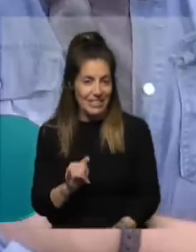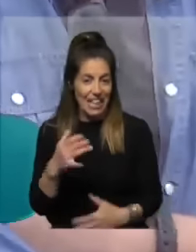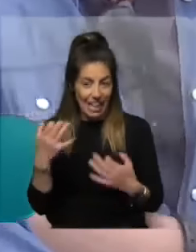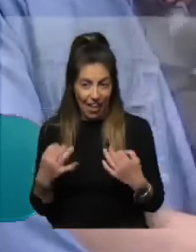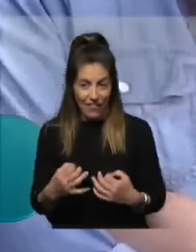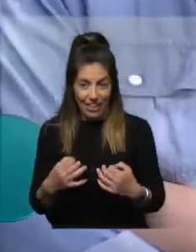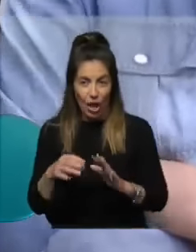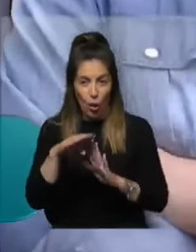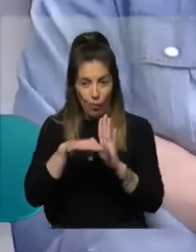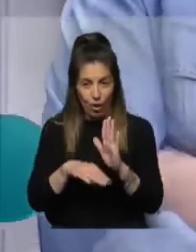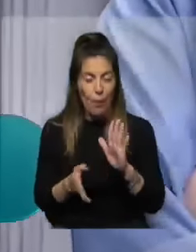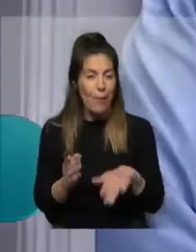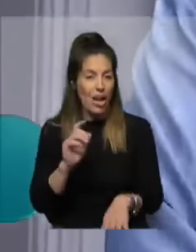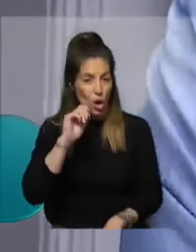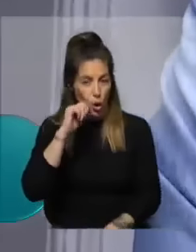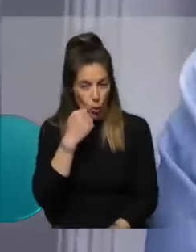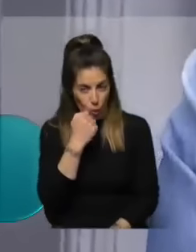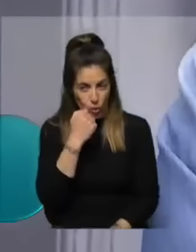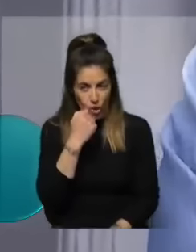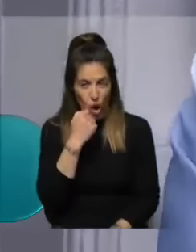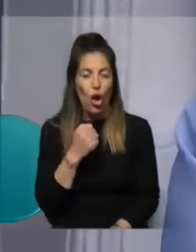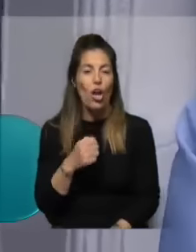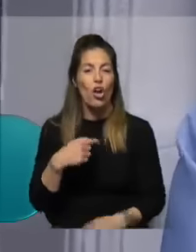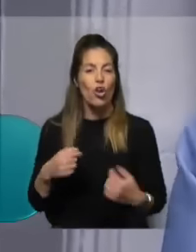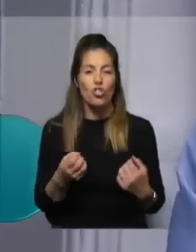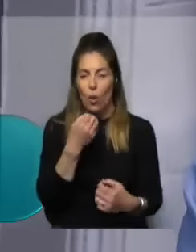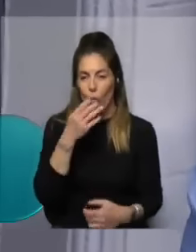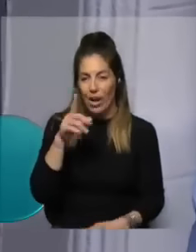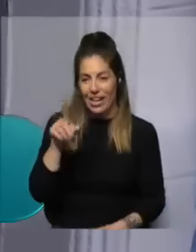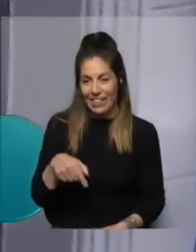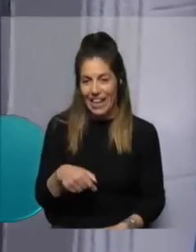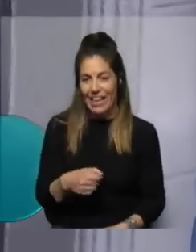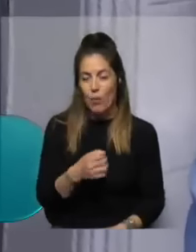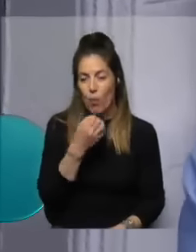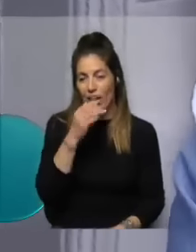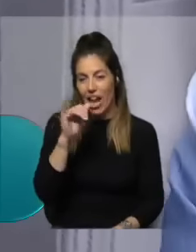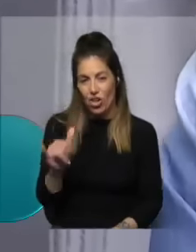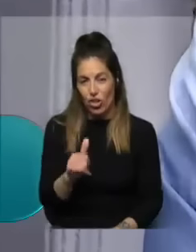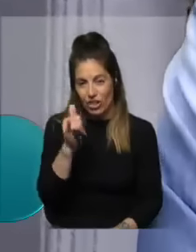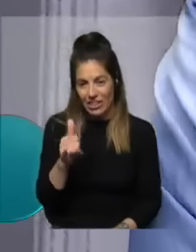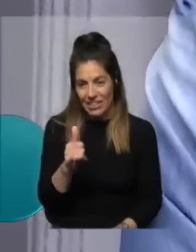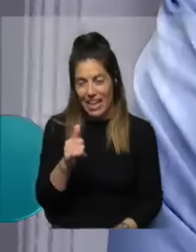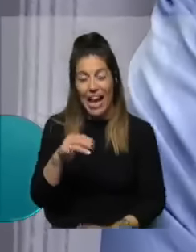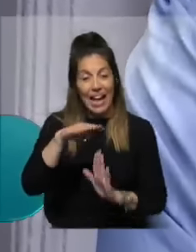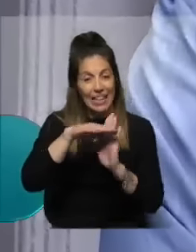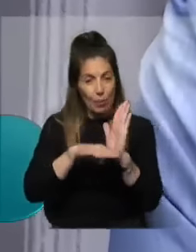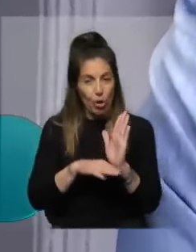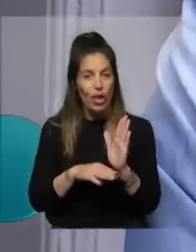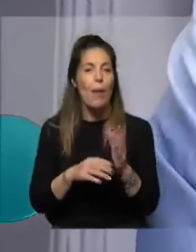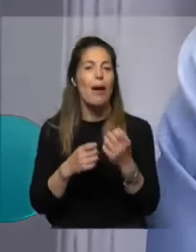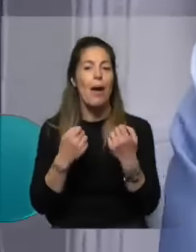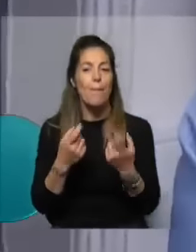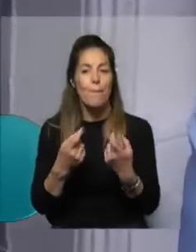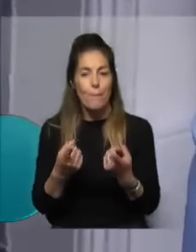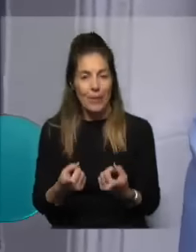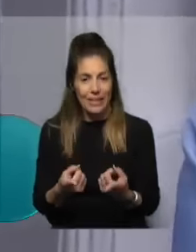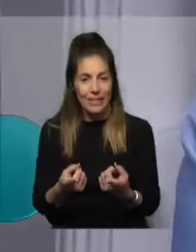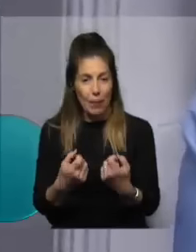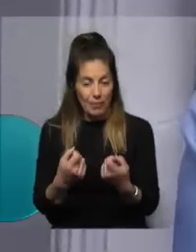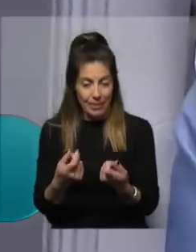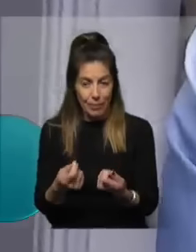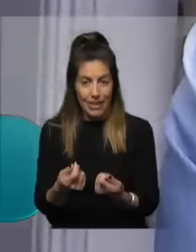de los que más nos gusta, porque es de lo que más cosas buenas nos trae, buenas noticias. Es un programa que presta, es préstamos para mejorar la